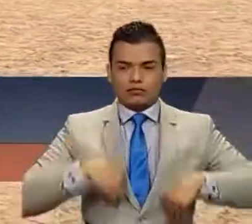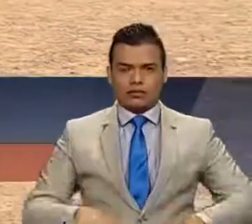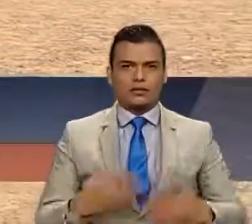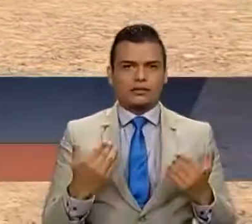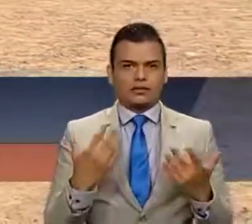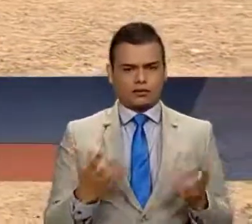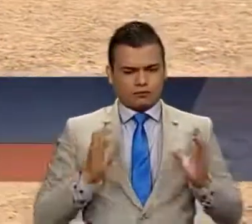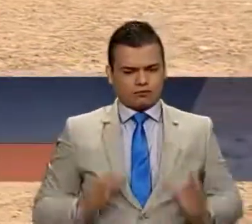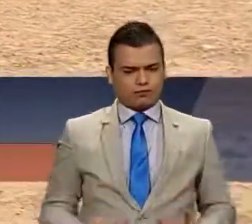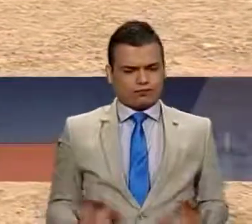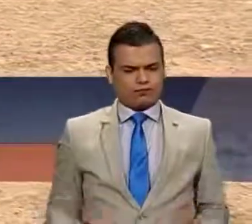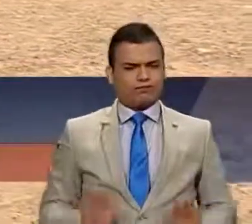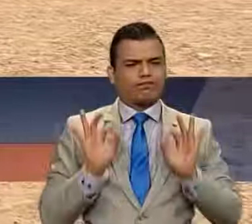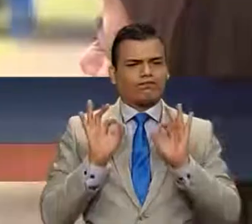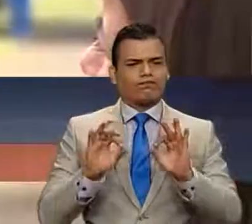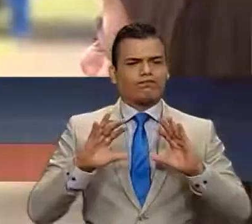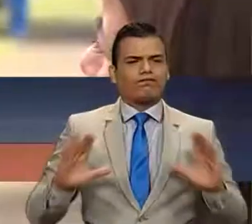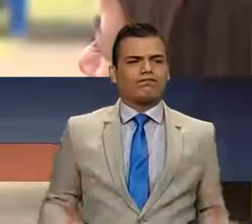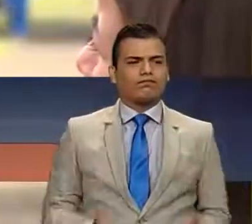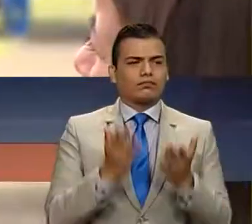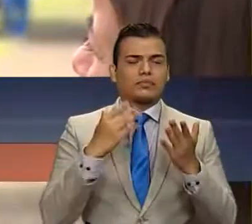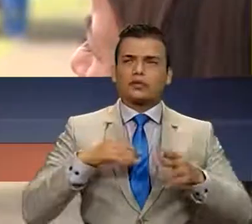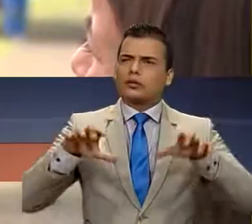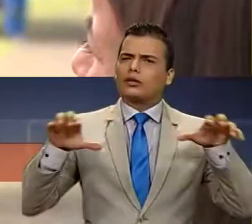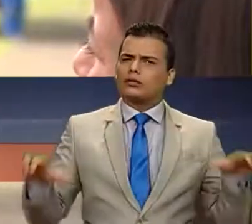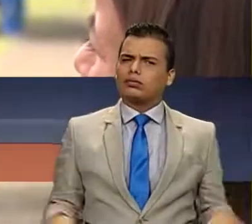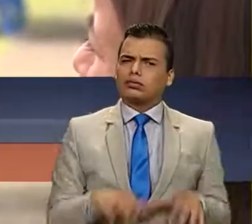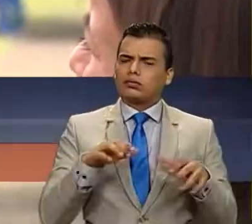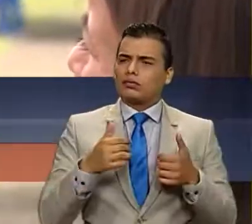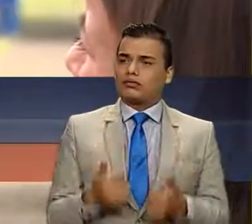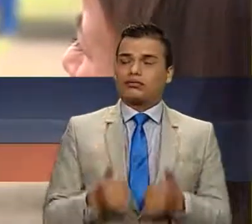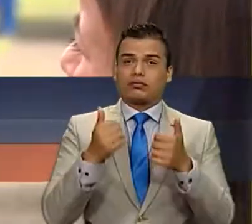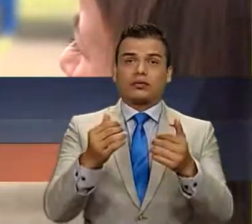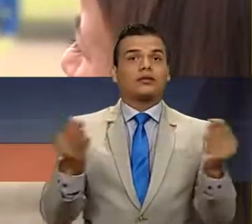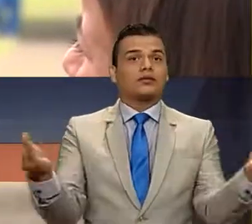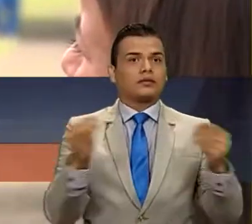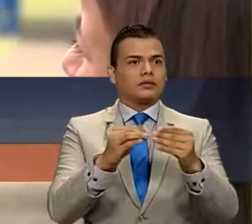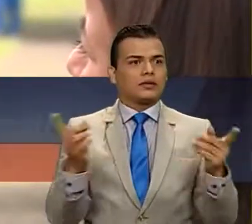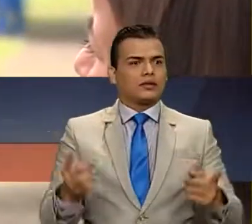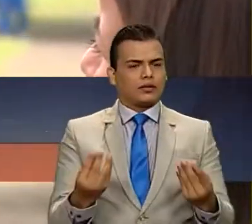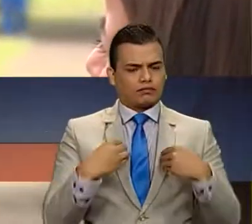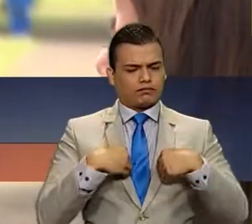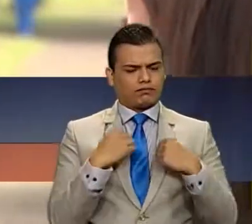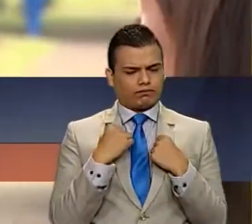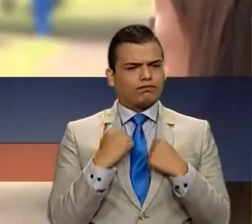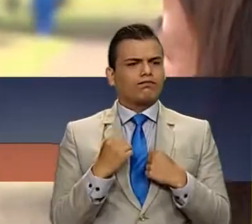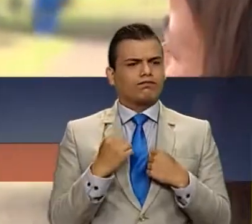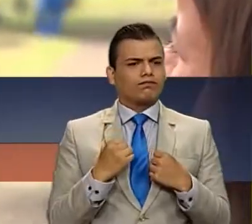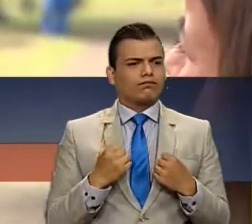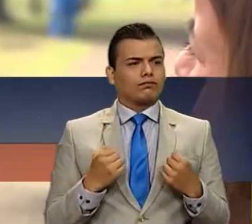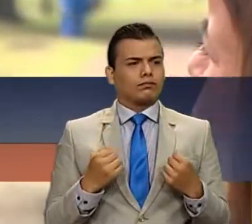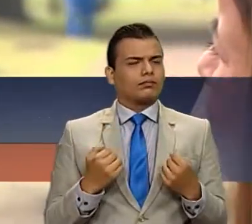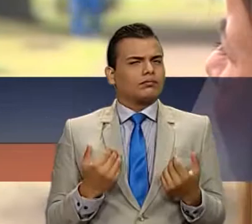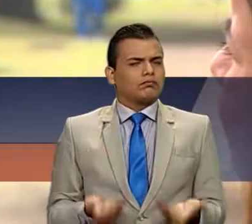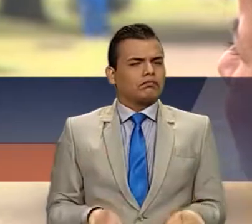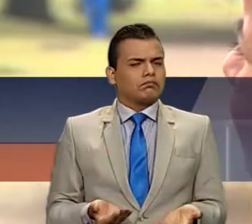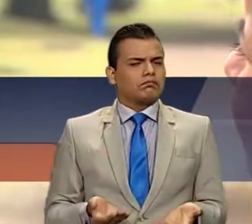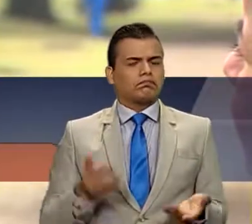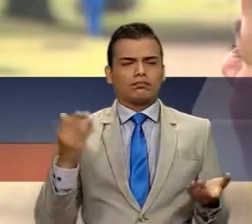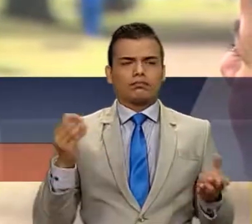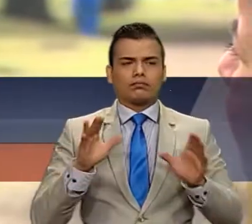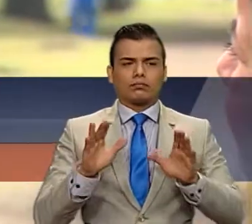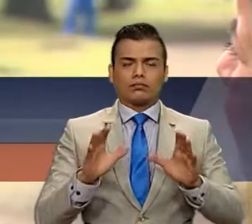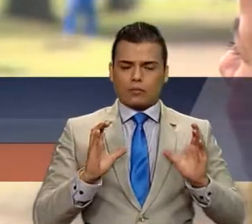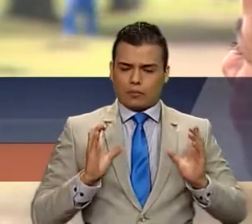su estado físico. Parece una buena actividad, la verdad, aparte me fortalece a mí en la parte